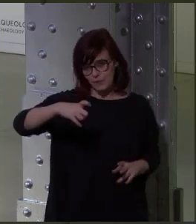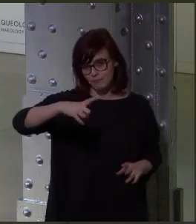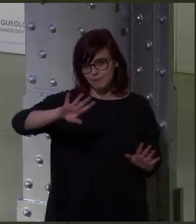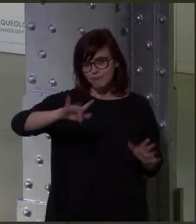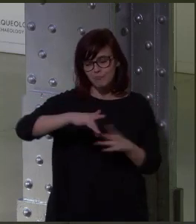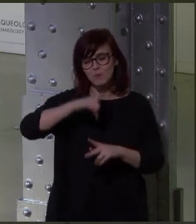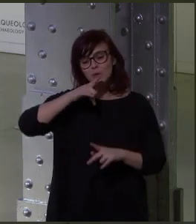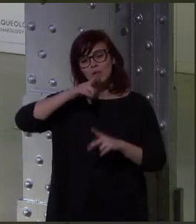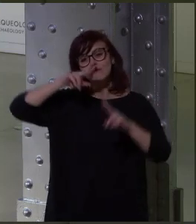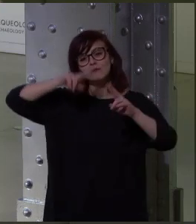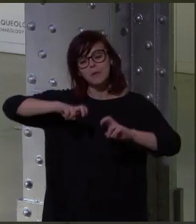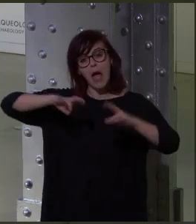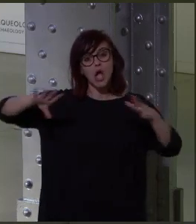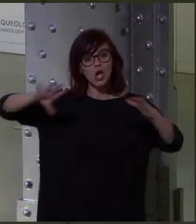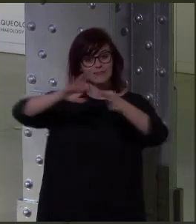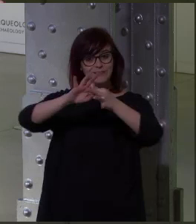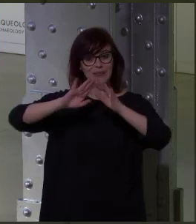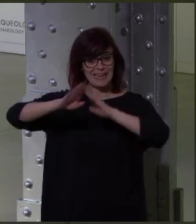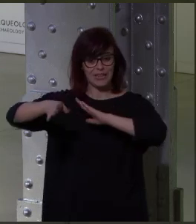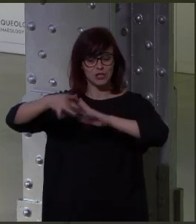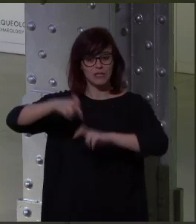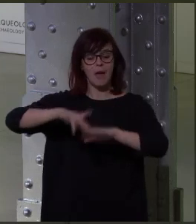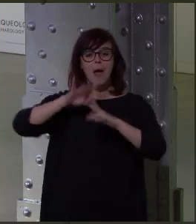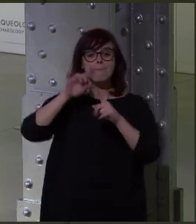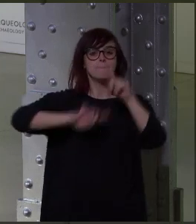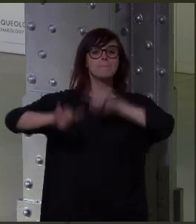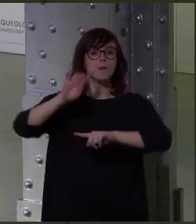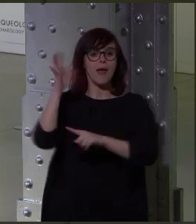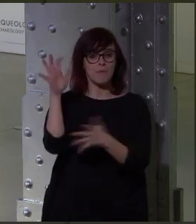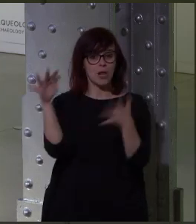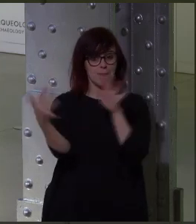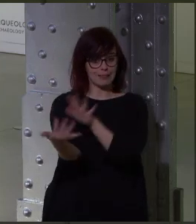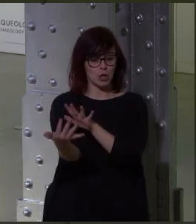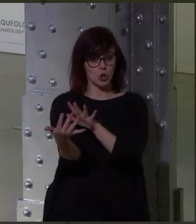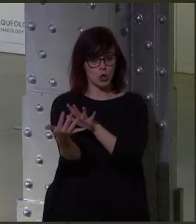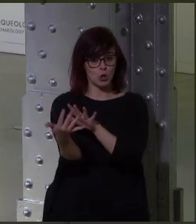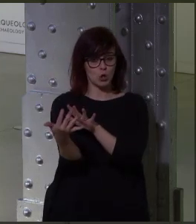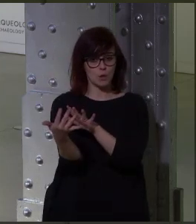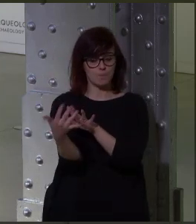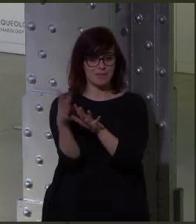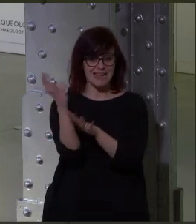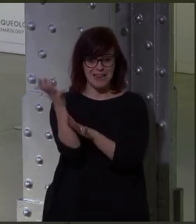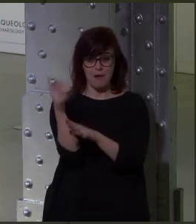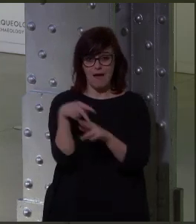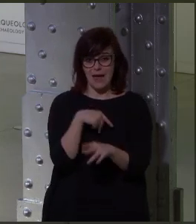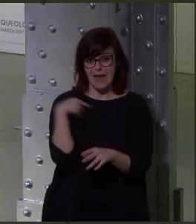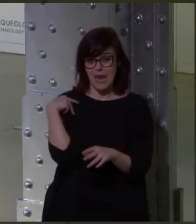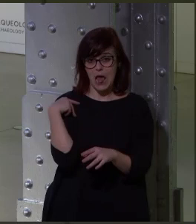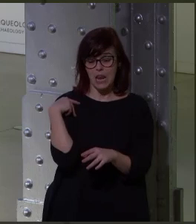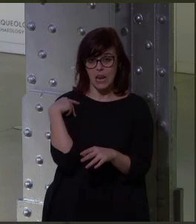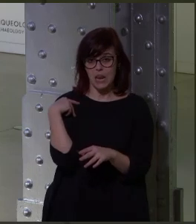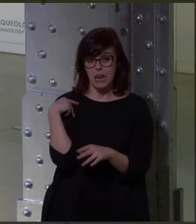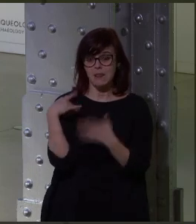hay una conexión directa entre los problemas de cambio climático que afectan al clima general